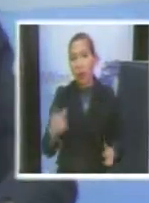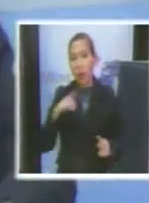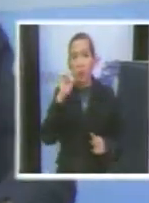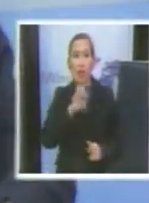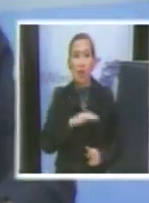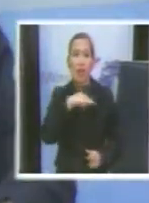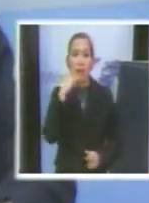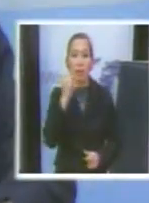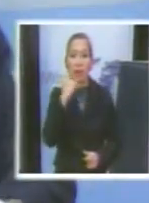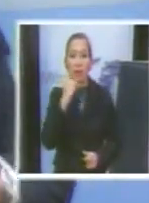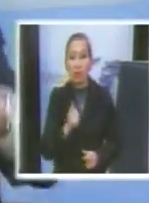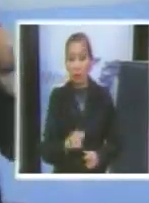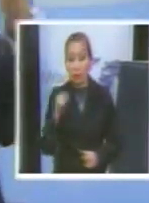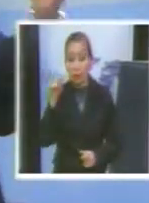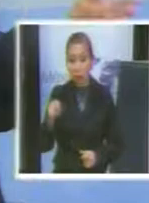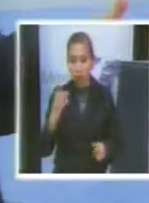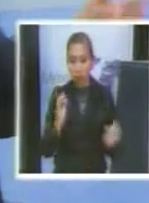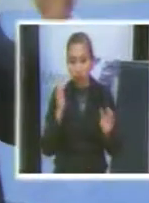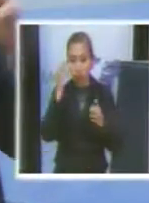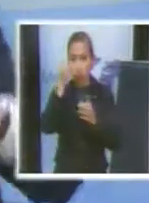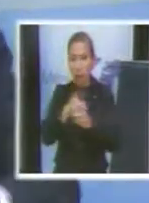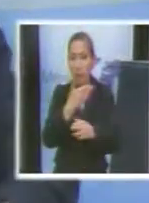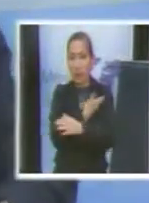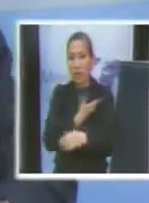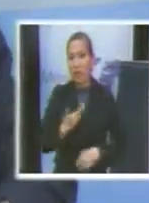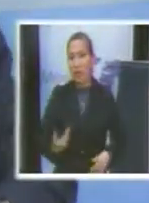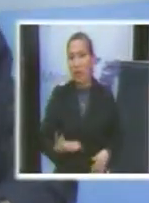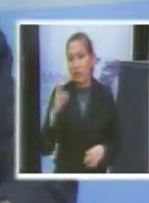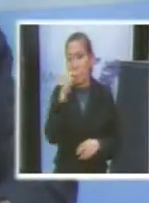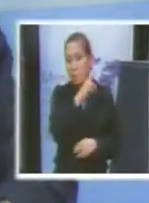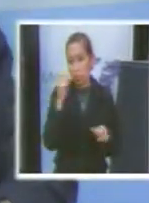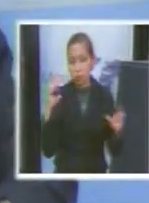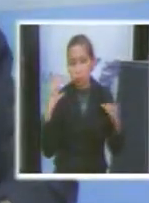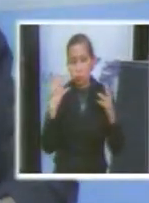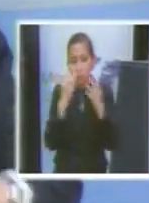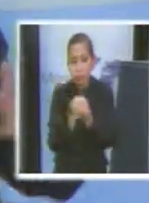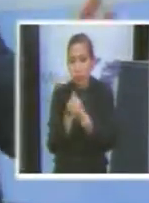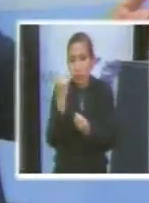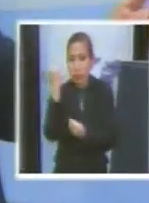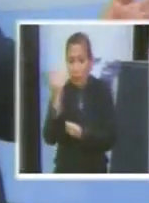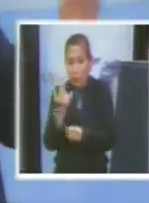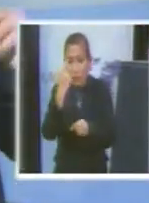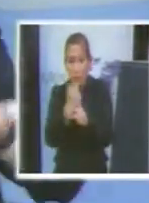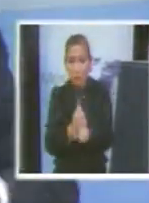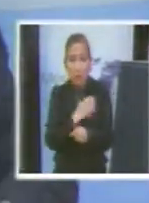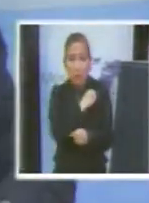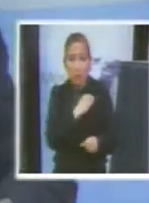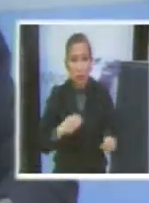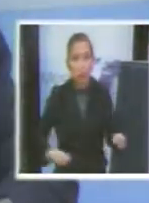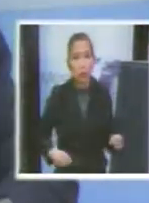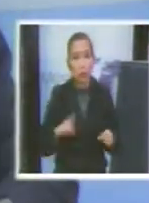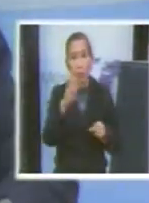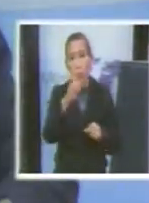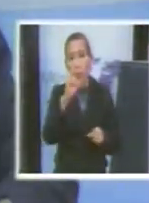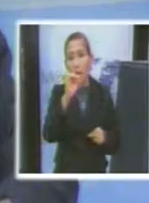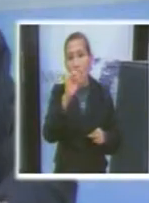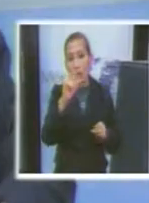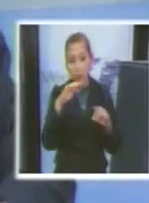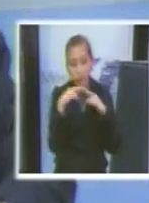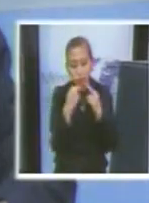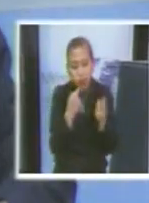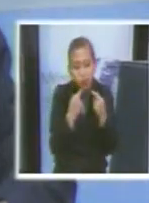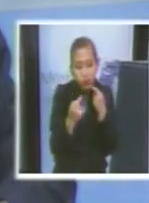de Alemania, quienes se entrevistaron con el presidente de Rusia y con el primer ministro de Ucrania